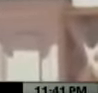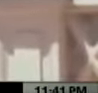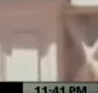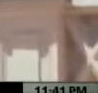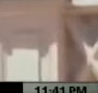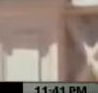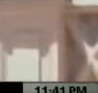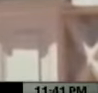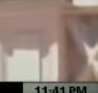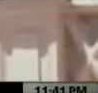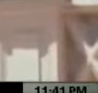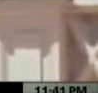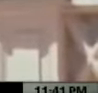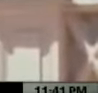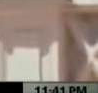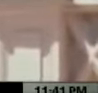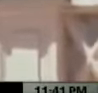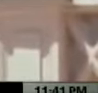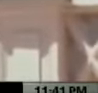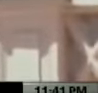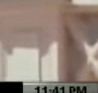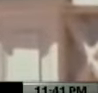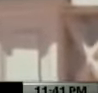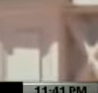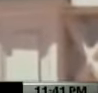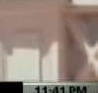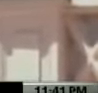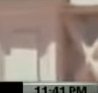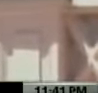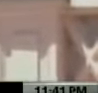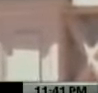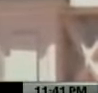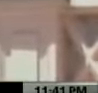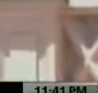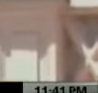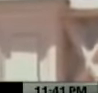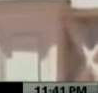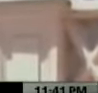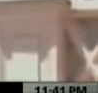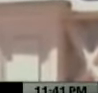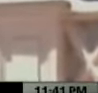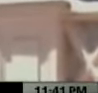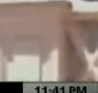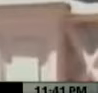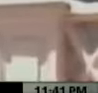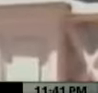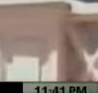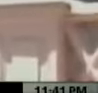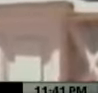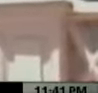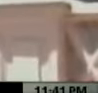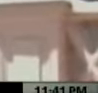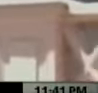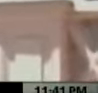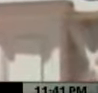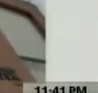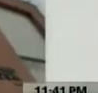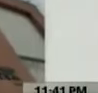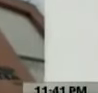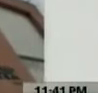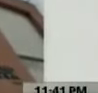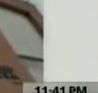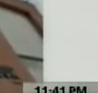Esto es lo que quiero, que nos podamos expresar en libertad en la República Argentina.